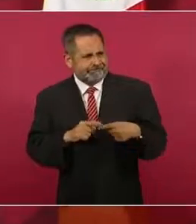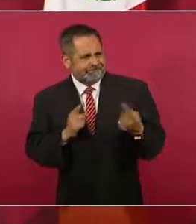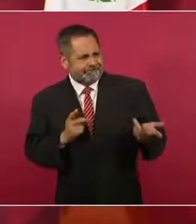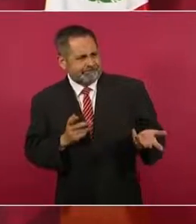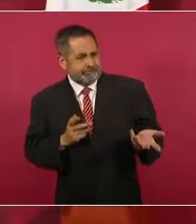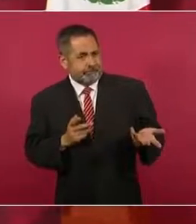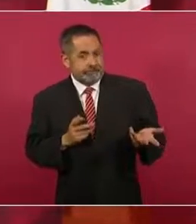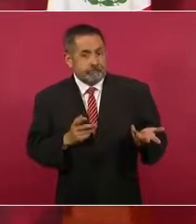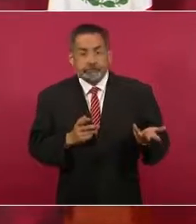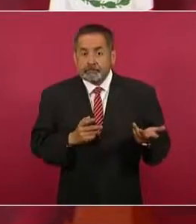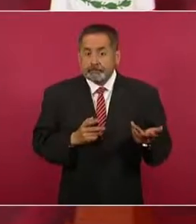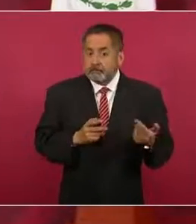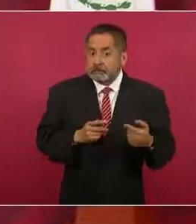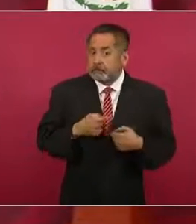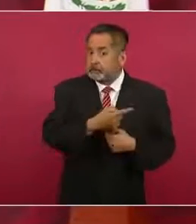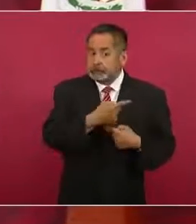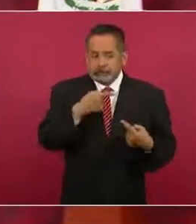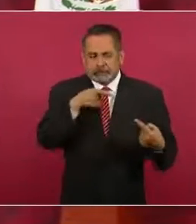Y hubo